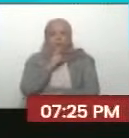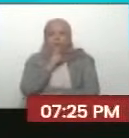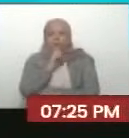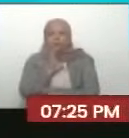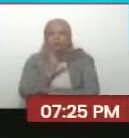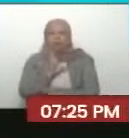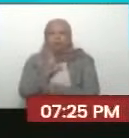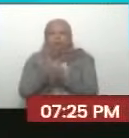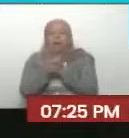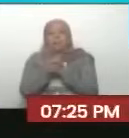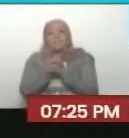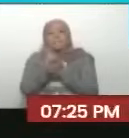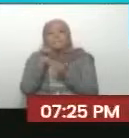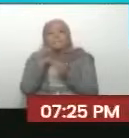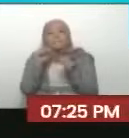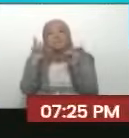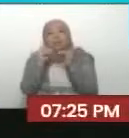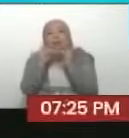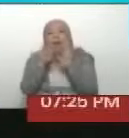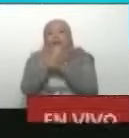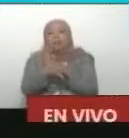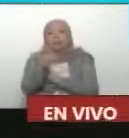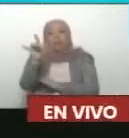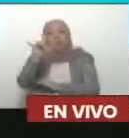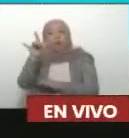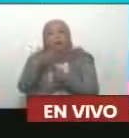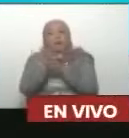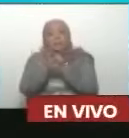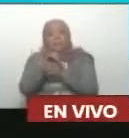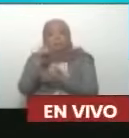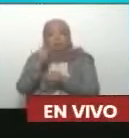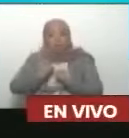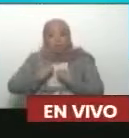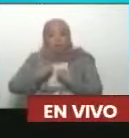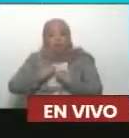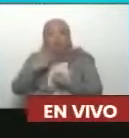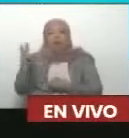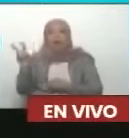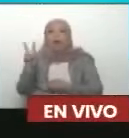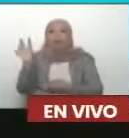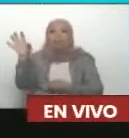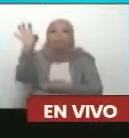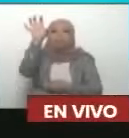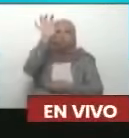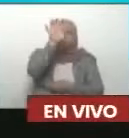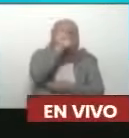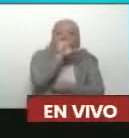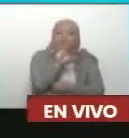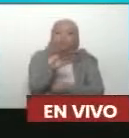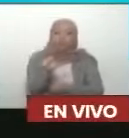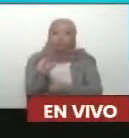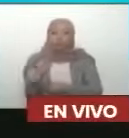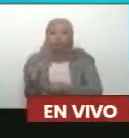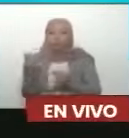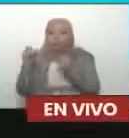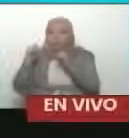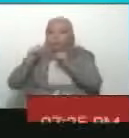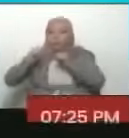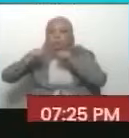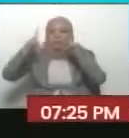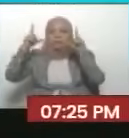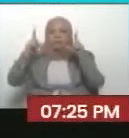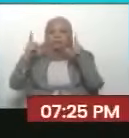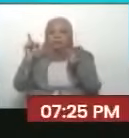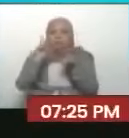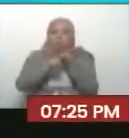migrantes, un beso, nos ven de todas partes. Es impresionante, impresionante. Yo se lo muestro a Silita porque